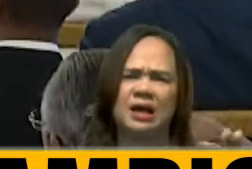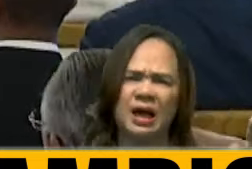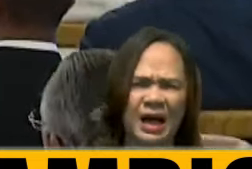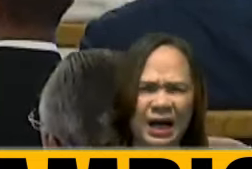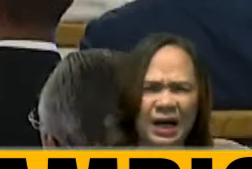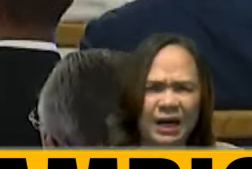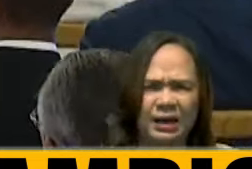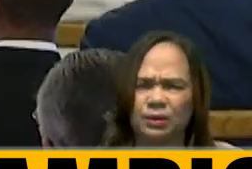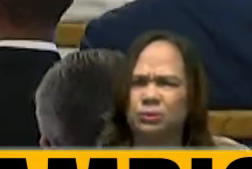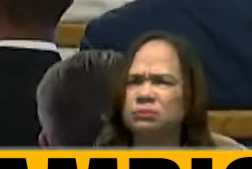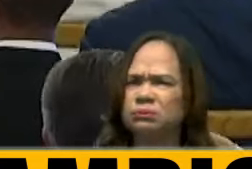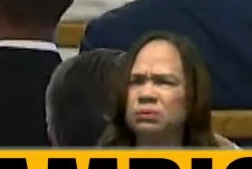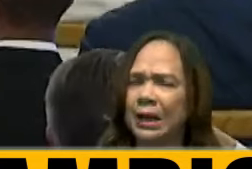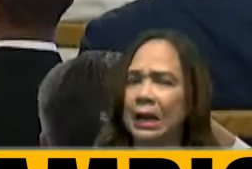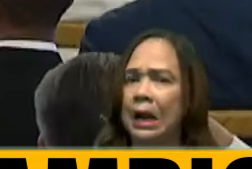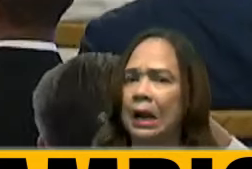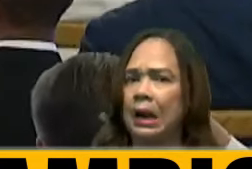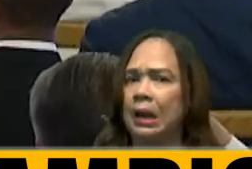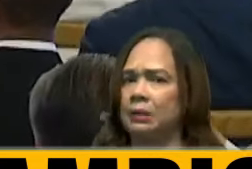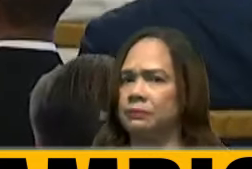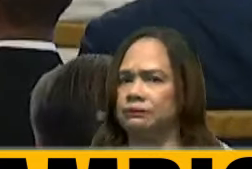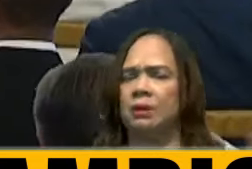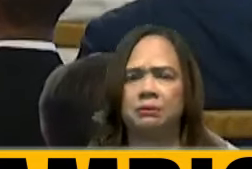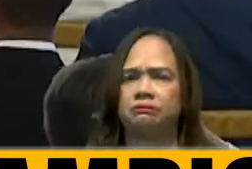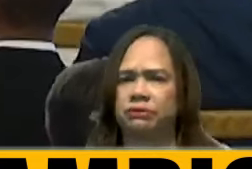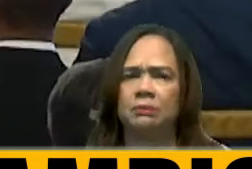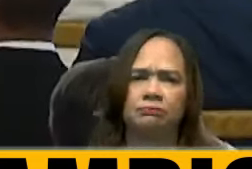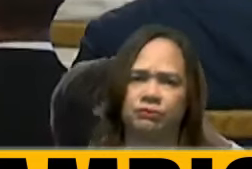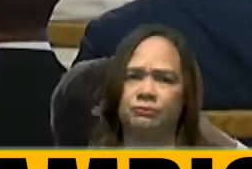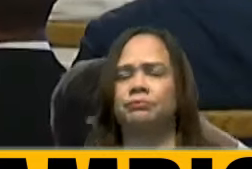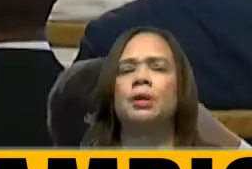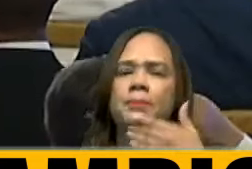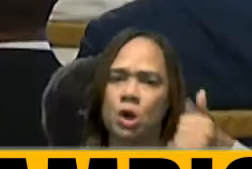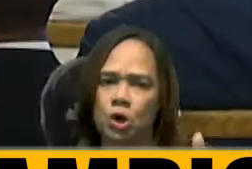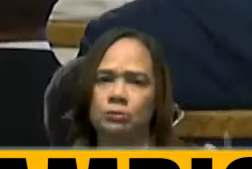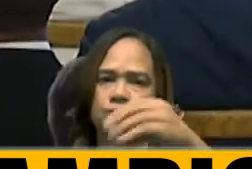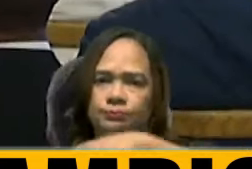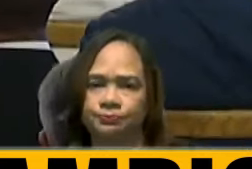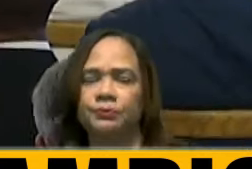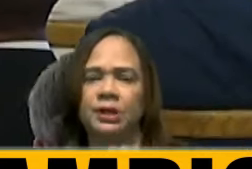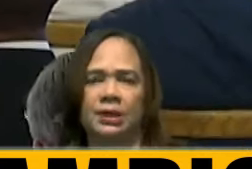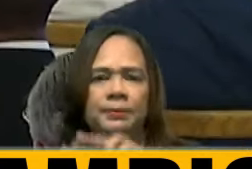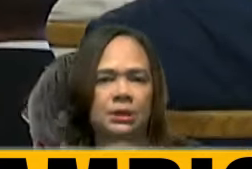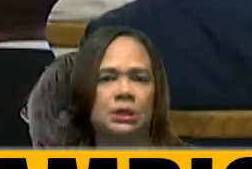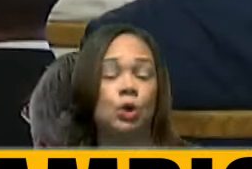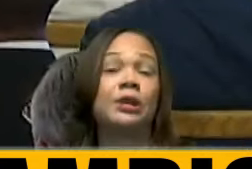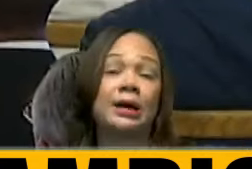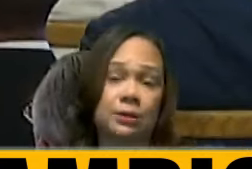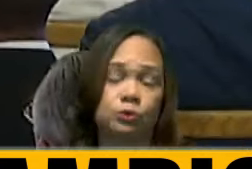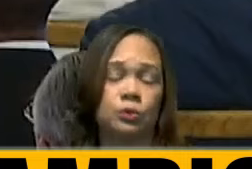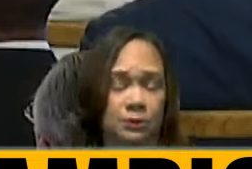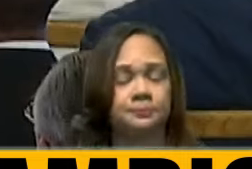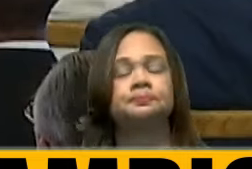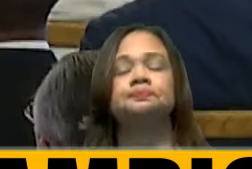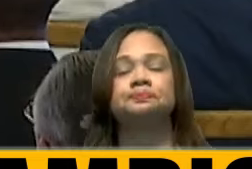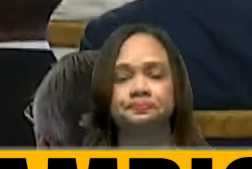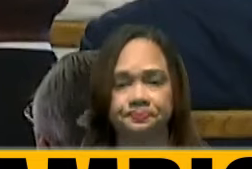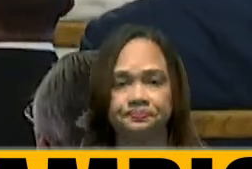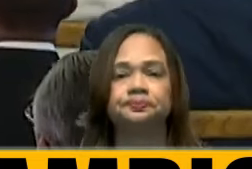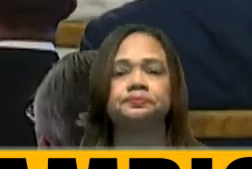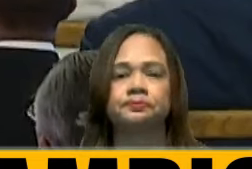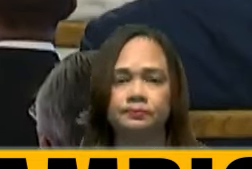existir como órgano eficiente como órgano con un rol realmente efectivo para el Estado dominicano y se está tomando esta decisión a y llevándolo donde